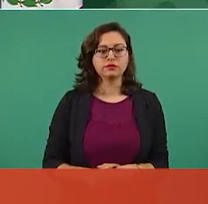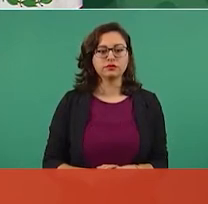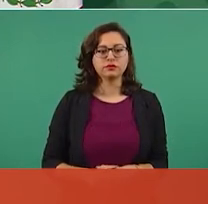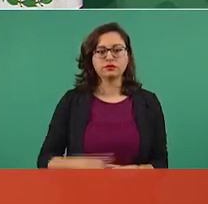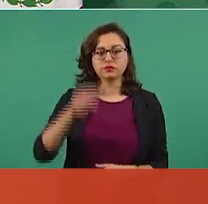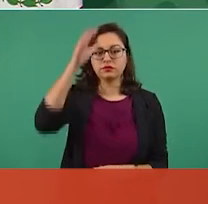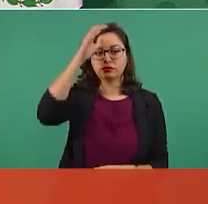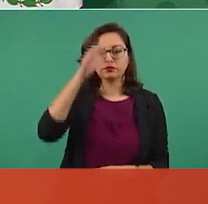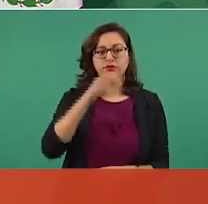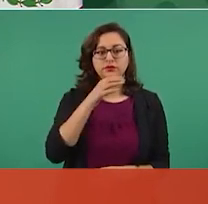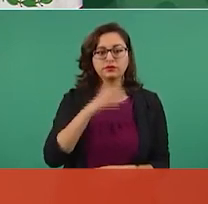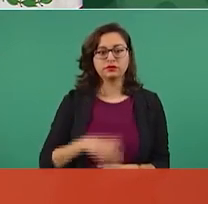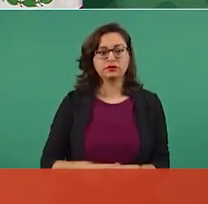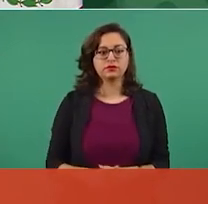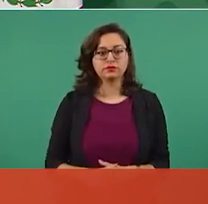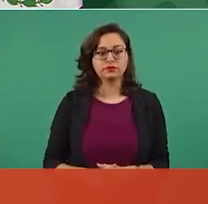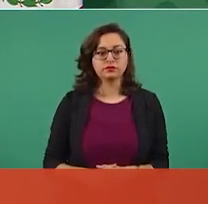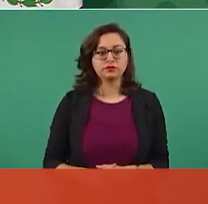Este es Colima.